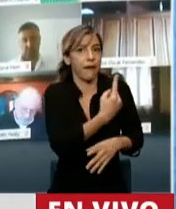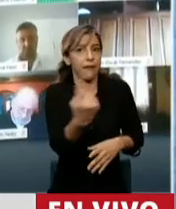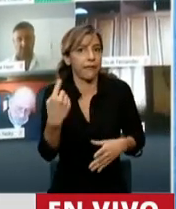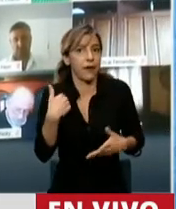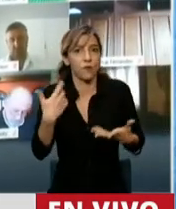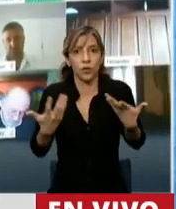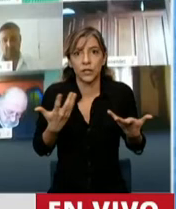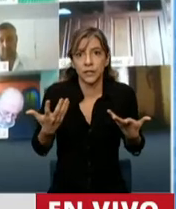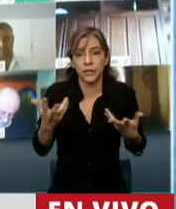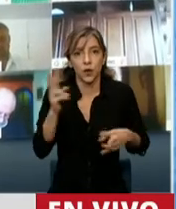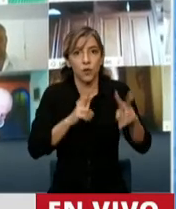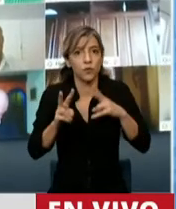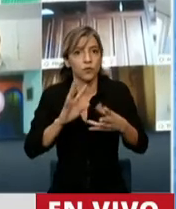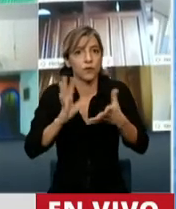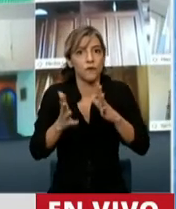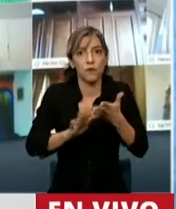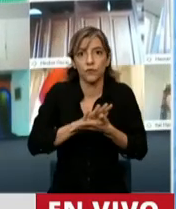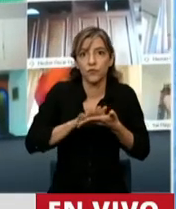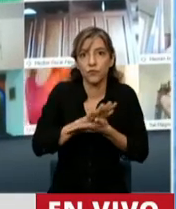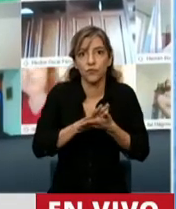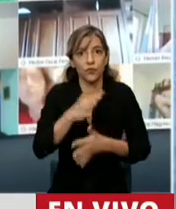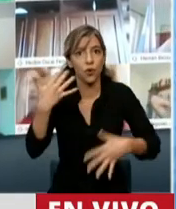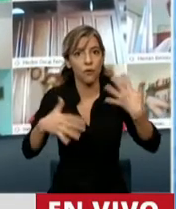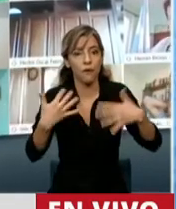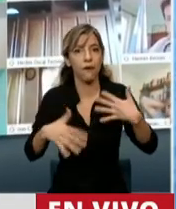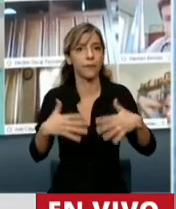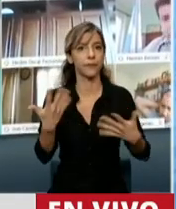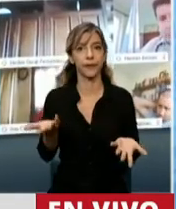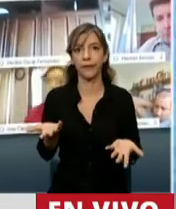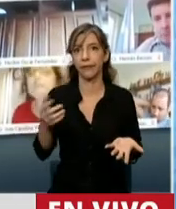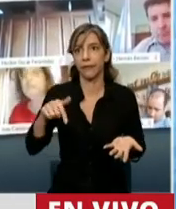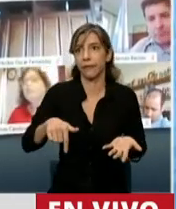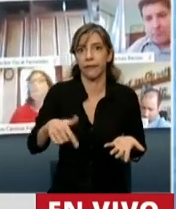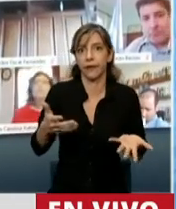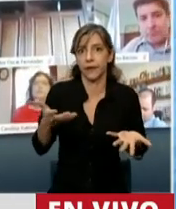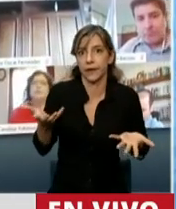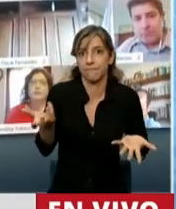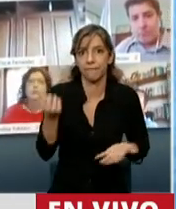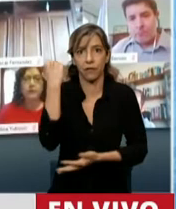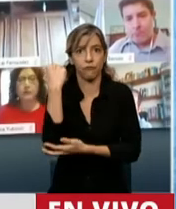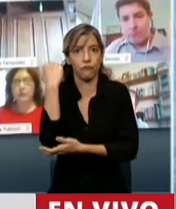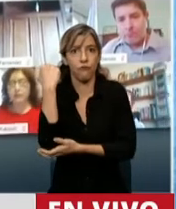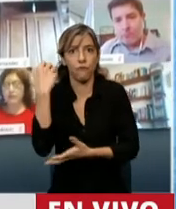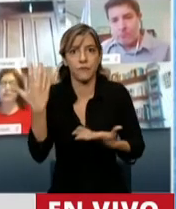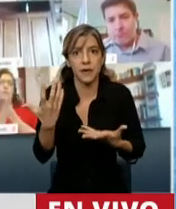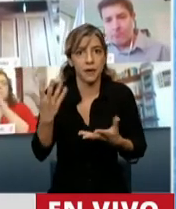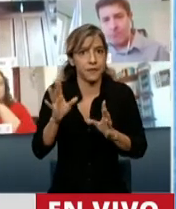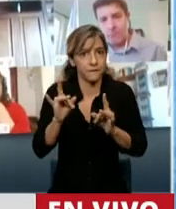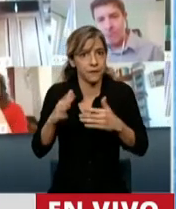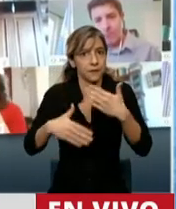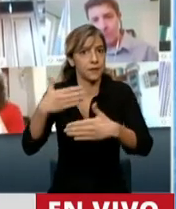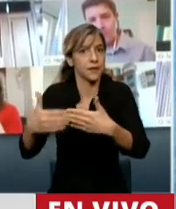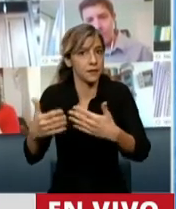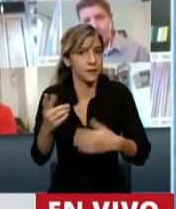rápida respuesta para todo nuestro aparato de reactivación económica. Miles de empresas en la Argentina están en